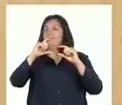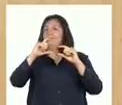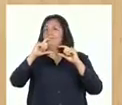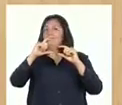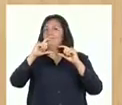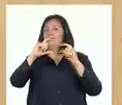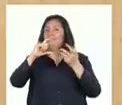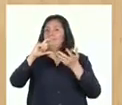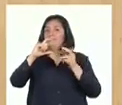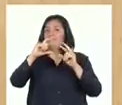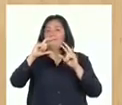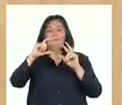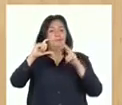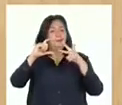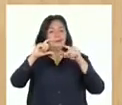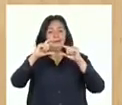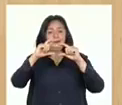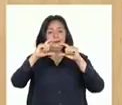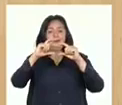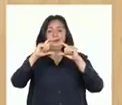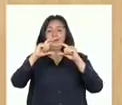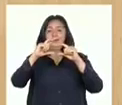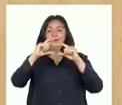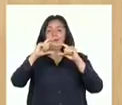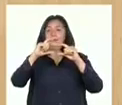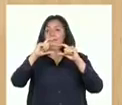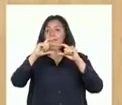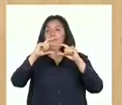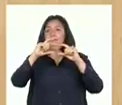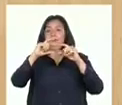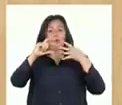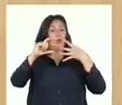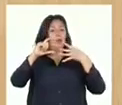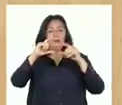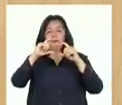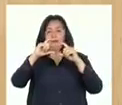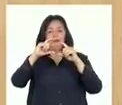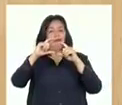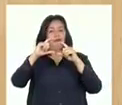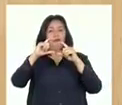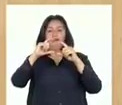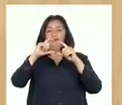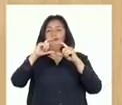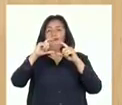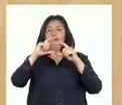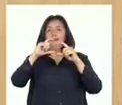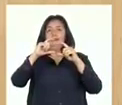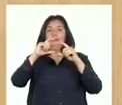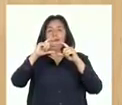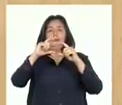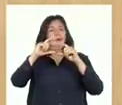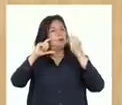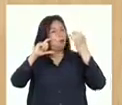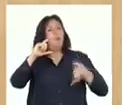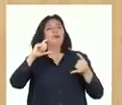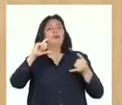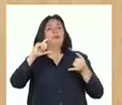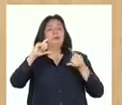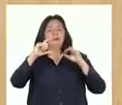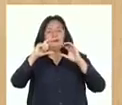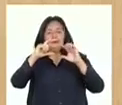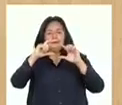cuadraditos. 3 cuadraditos. 4 cuadraditos. Y por